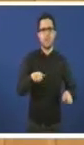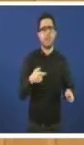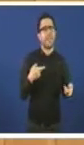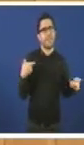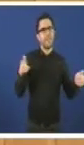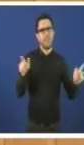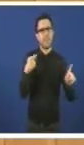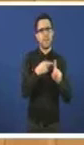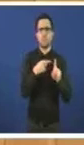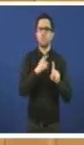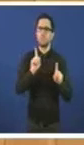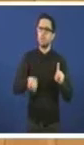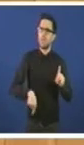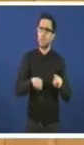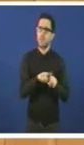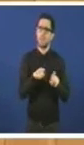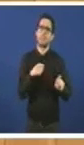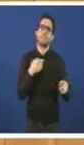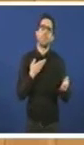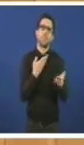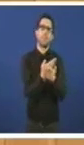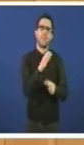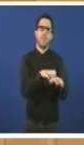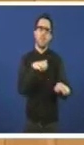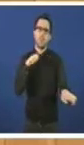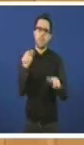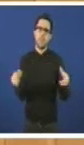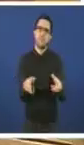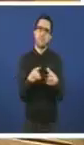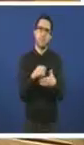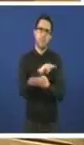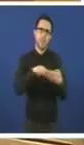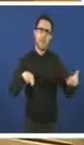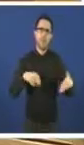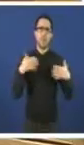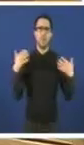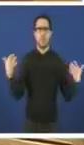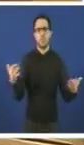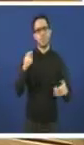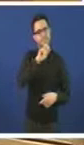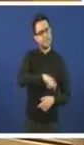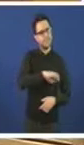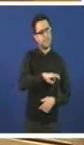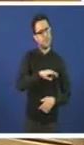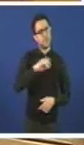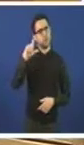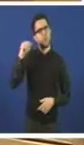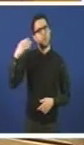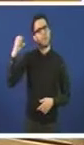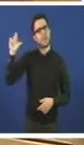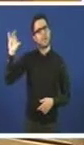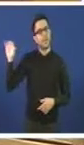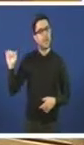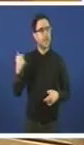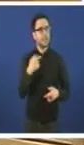en la libertad de pola que está clamando mayoritariamente a sociedade galega por lo tanto se nos olvida si vos te de que era un consenso ten a mano